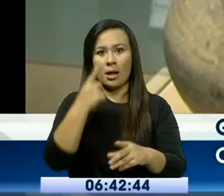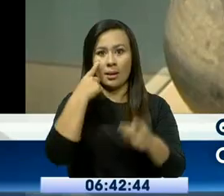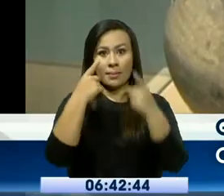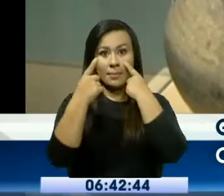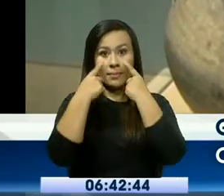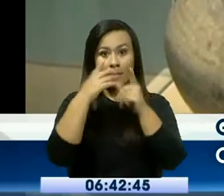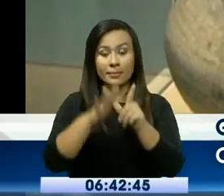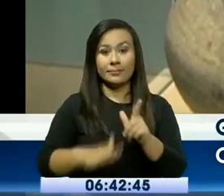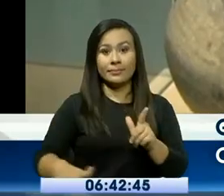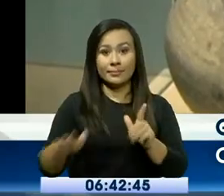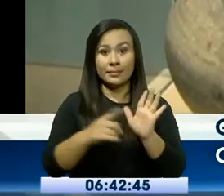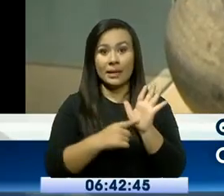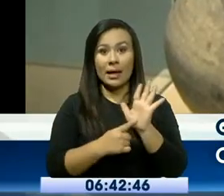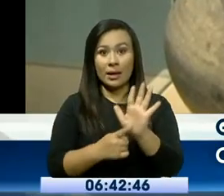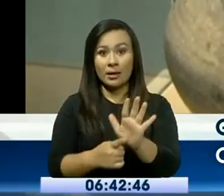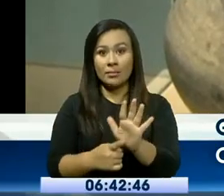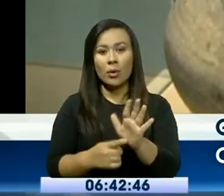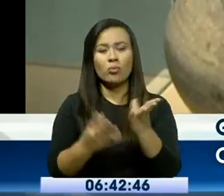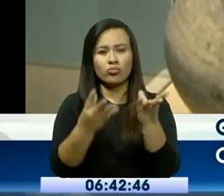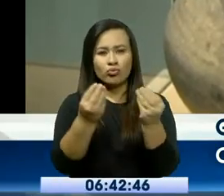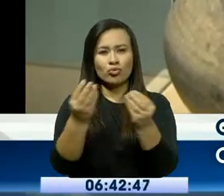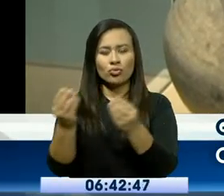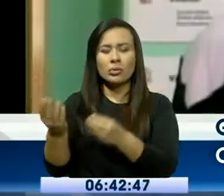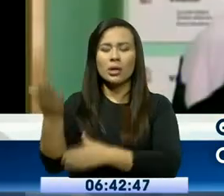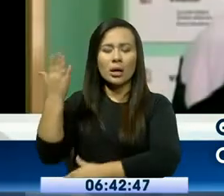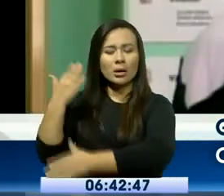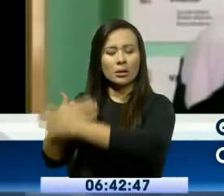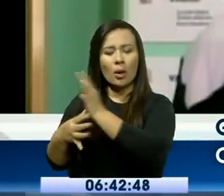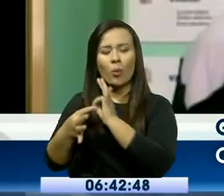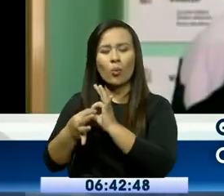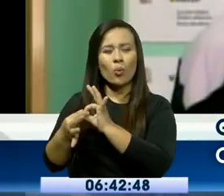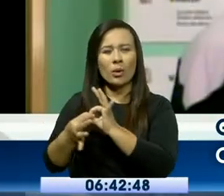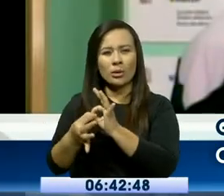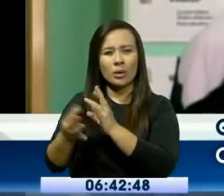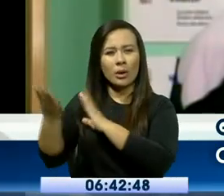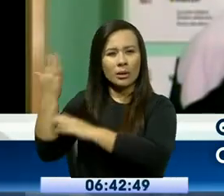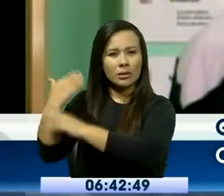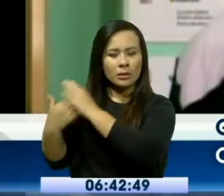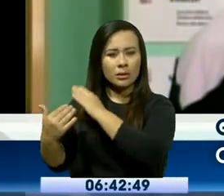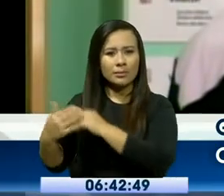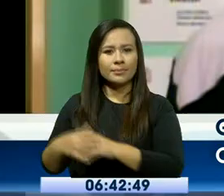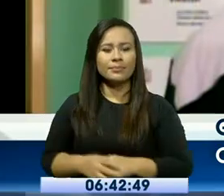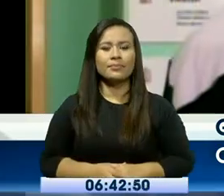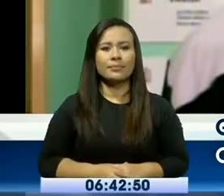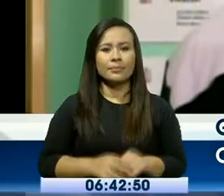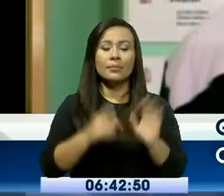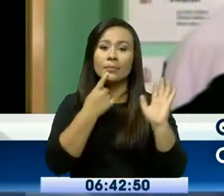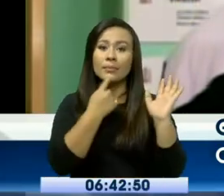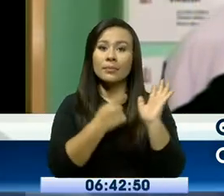ejemplo, existen muchas leyendas, muchas historias. Por ejemplo,